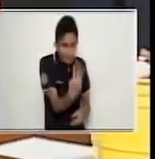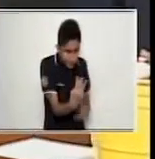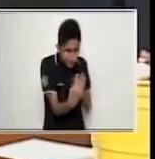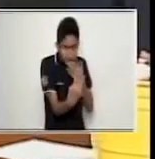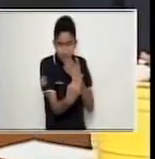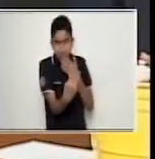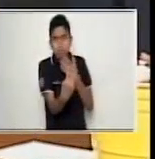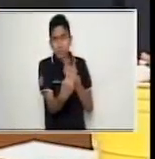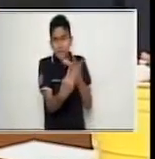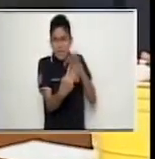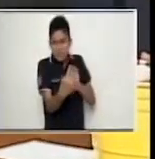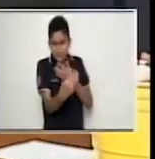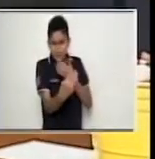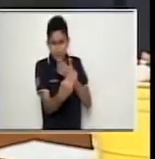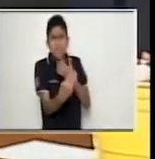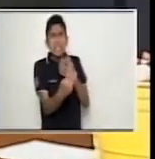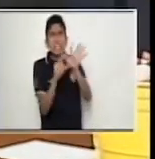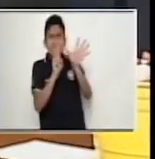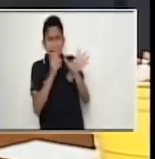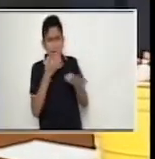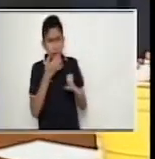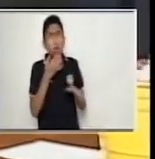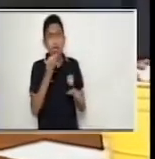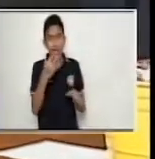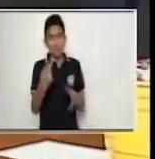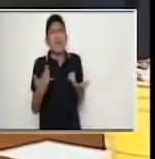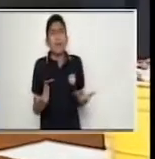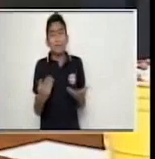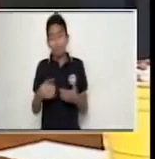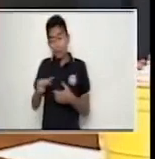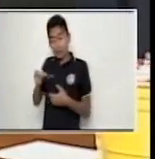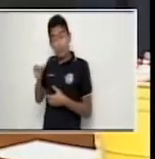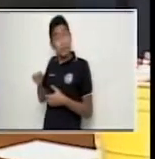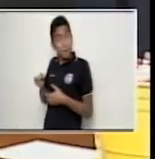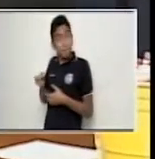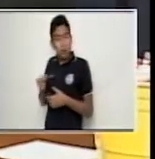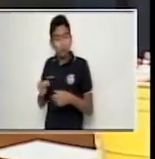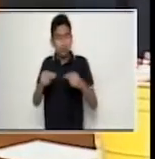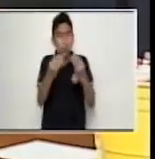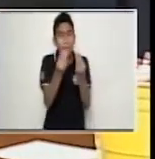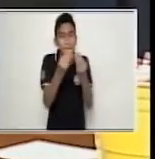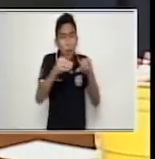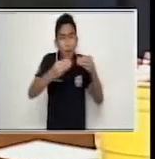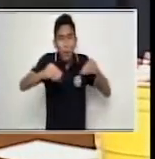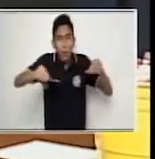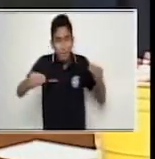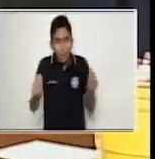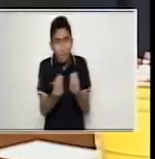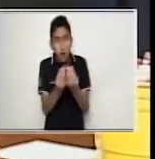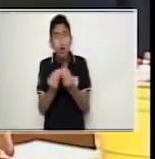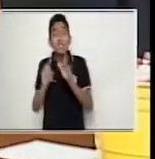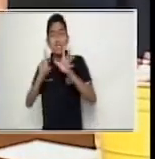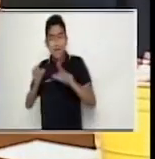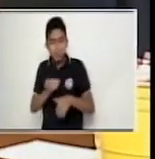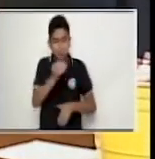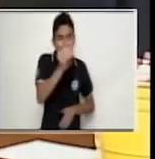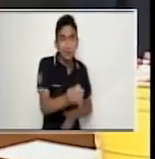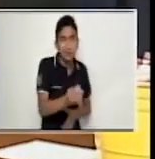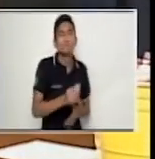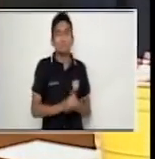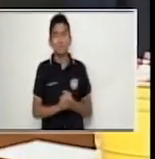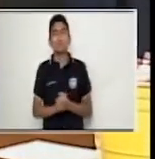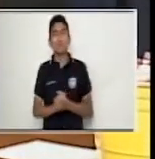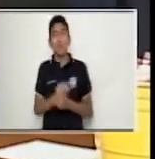tienes el número 6. Entonces, colocarás un tapón en el número 6. Lanzarás nuevamente el